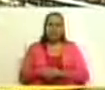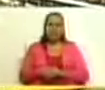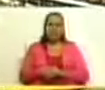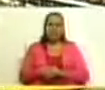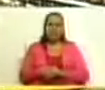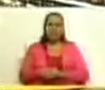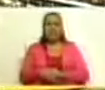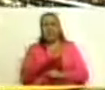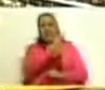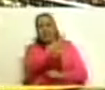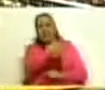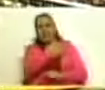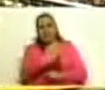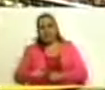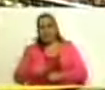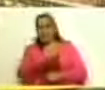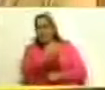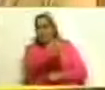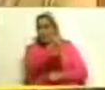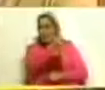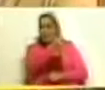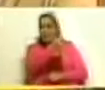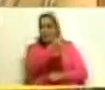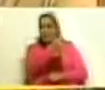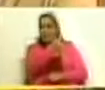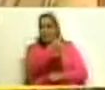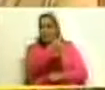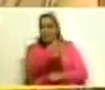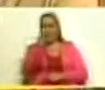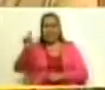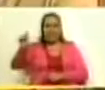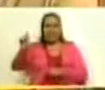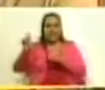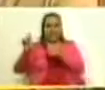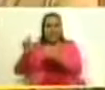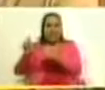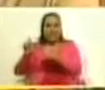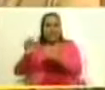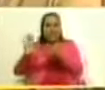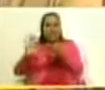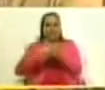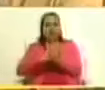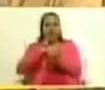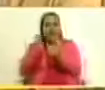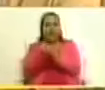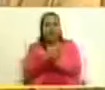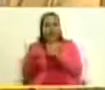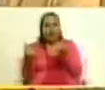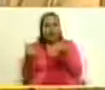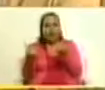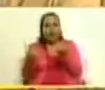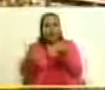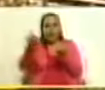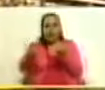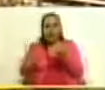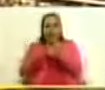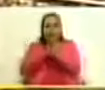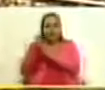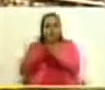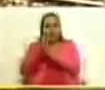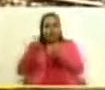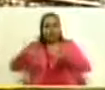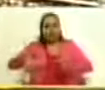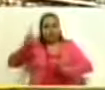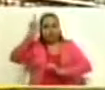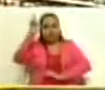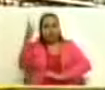Bueno, presidente, en la primera T, la transformación económica, tenemos a un emprendedor huariqueño de